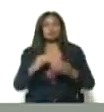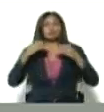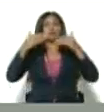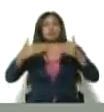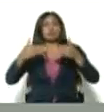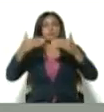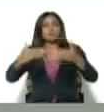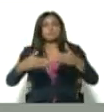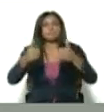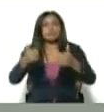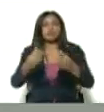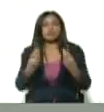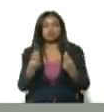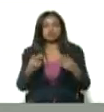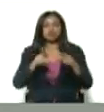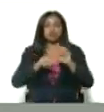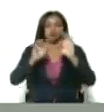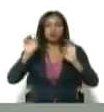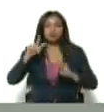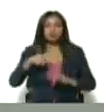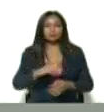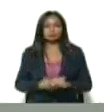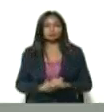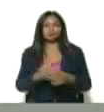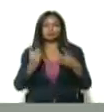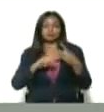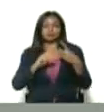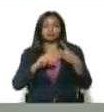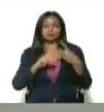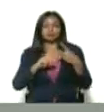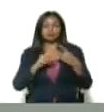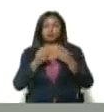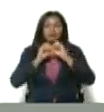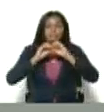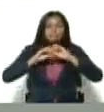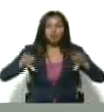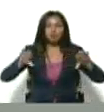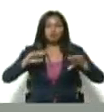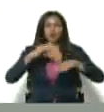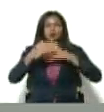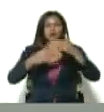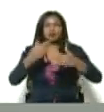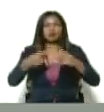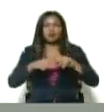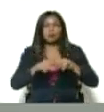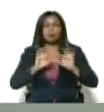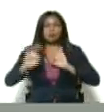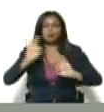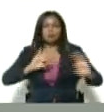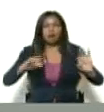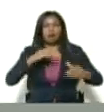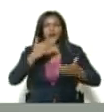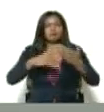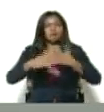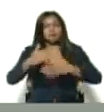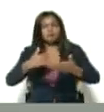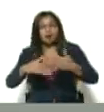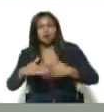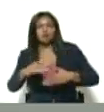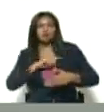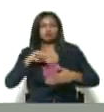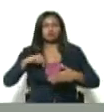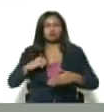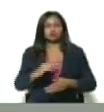avanzado mucho, bastante. La segunda etapa de ruptura de las cadenas de transmisión. Ahí vamos, mire,